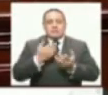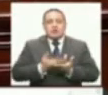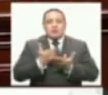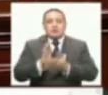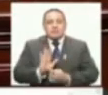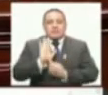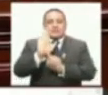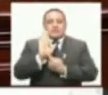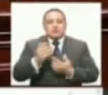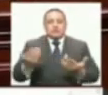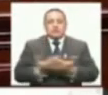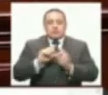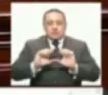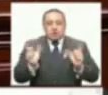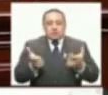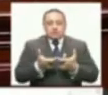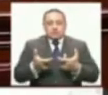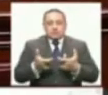propondremos la creación de una comisión